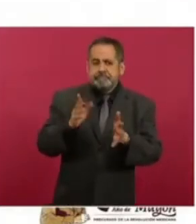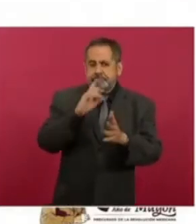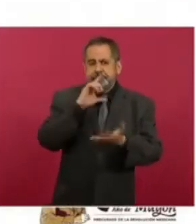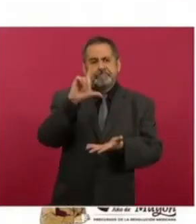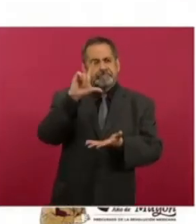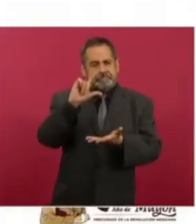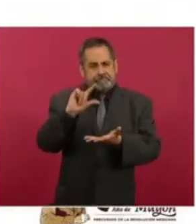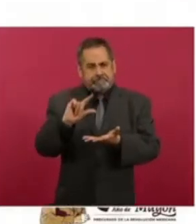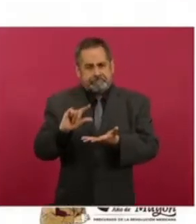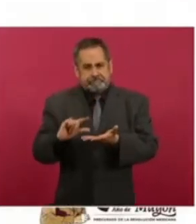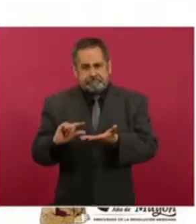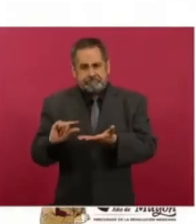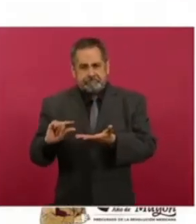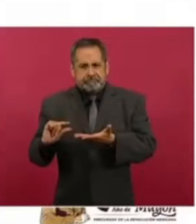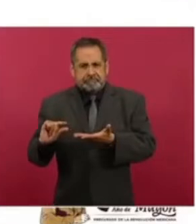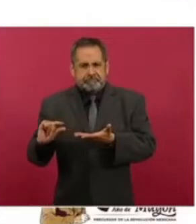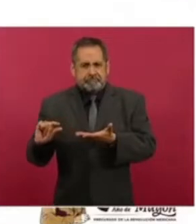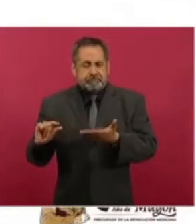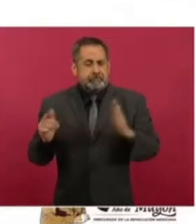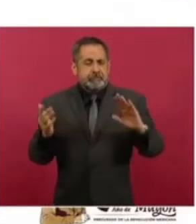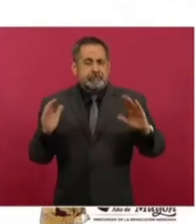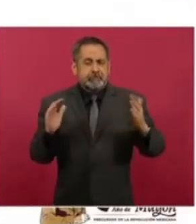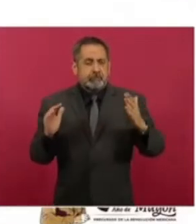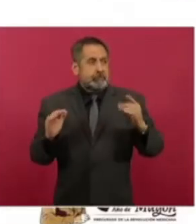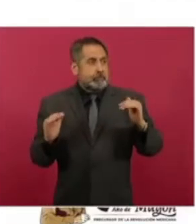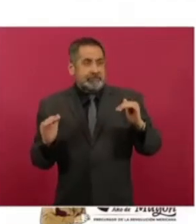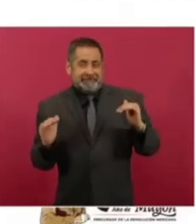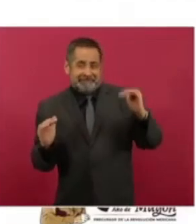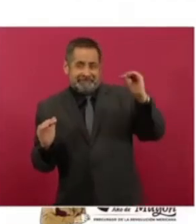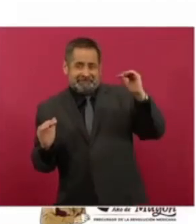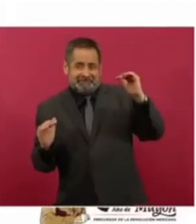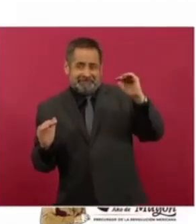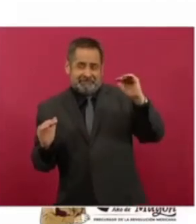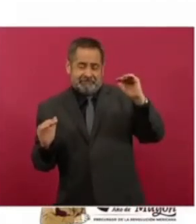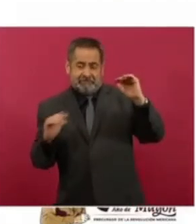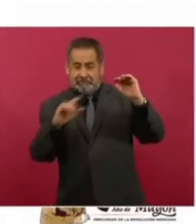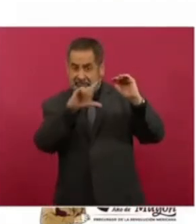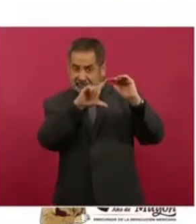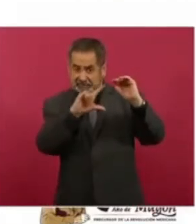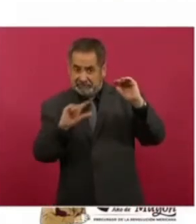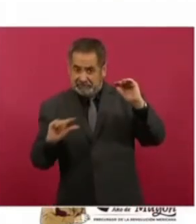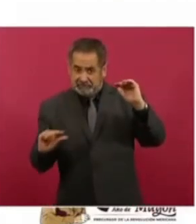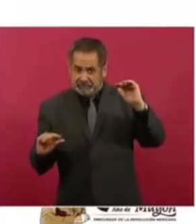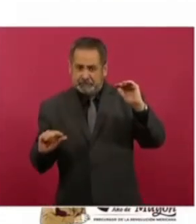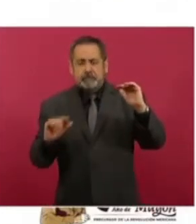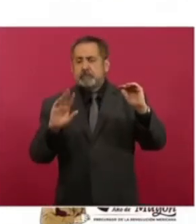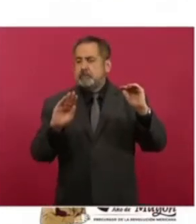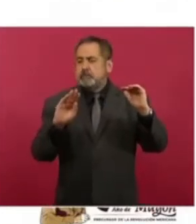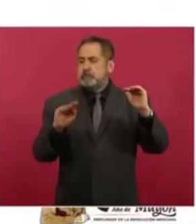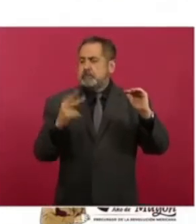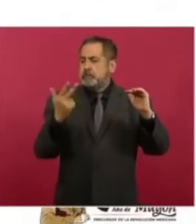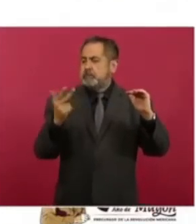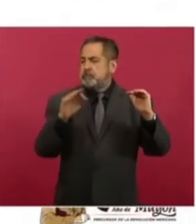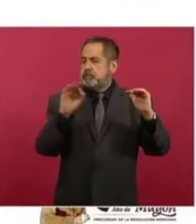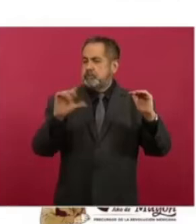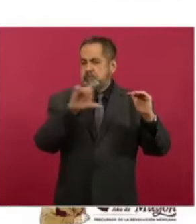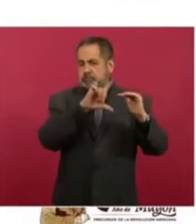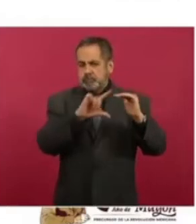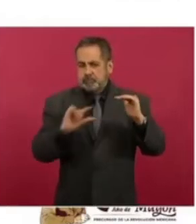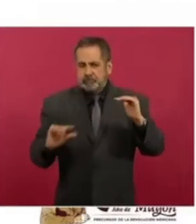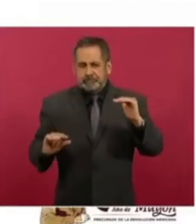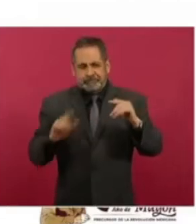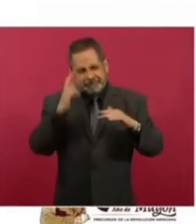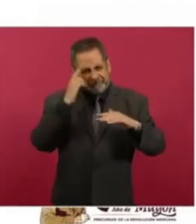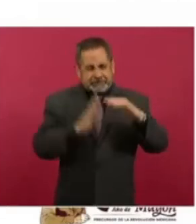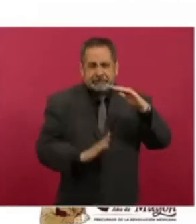de 98% cuando comparamos con el punto máximo de intensidad de esta epidemia, que fue en la cresta o pico